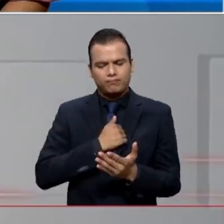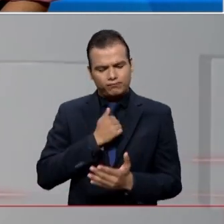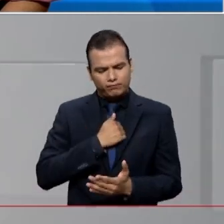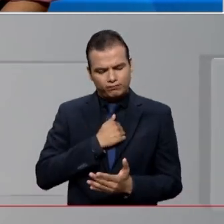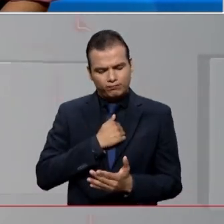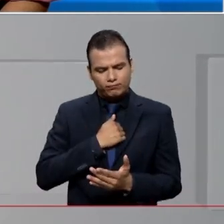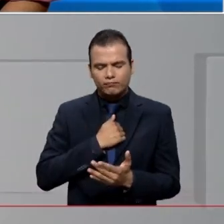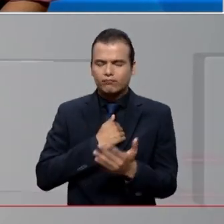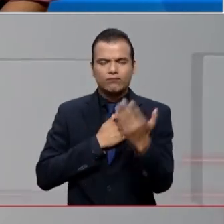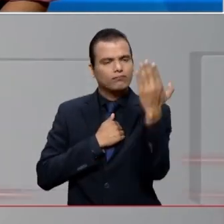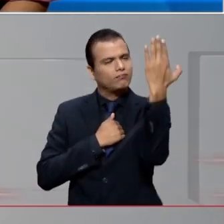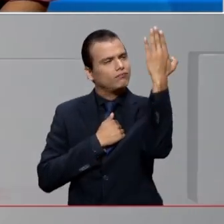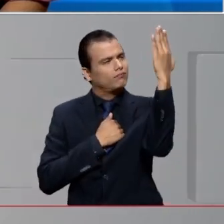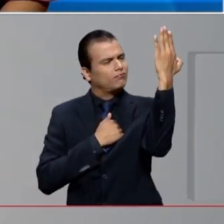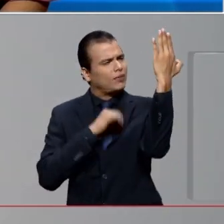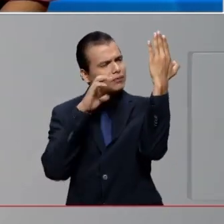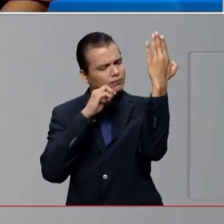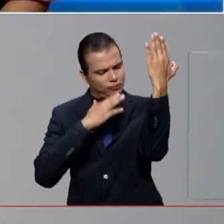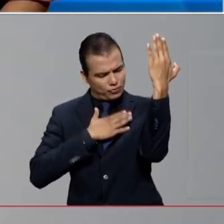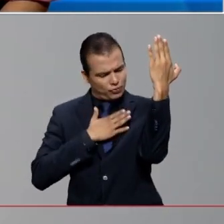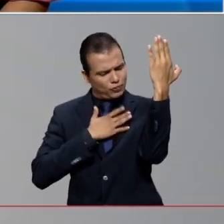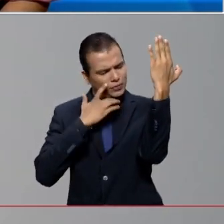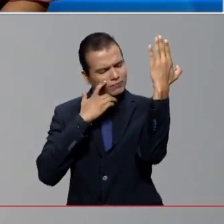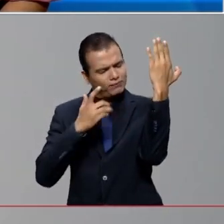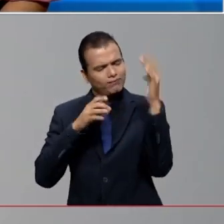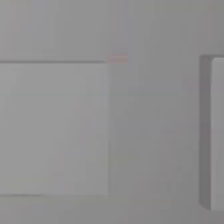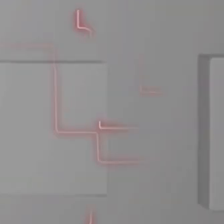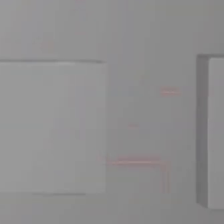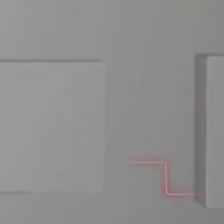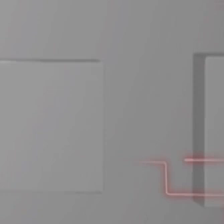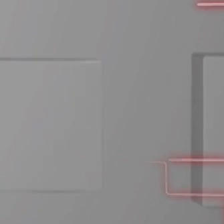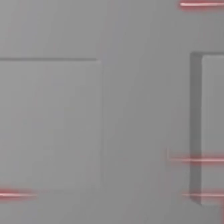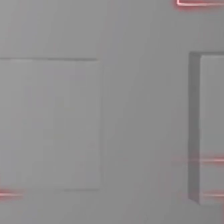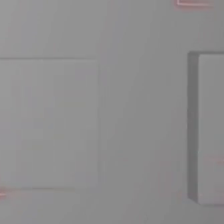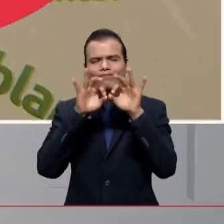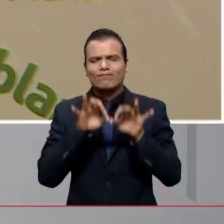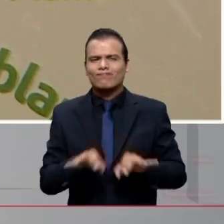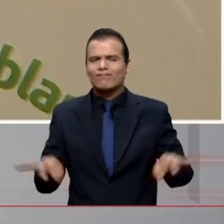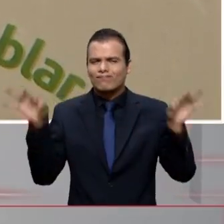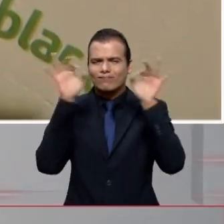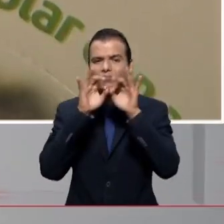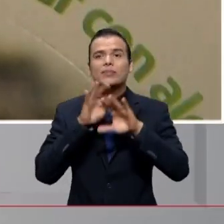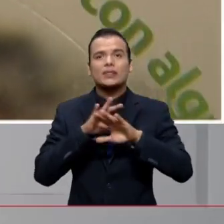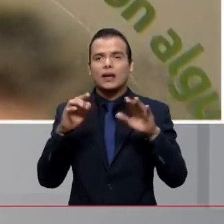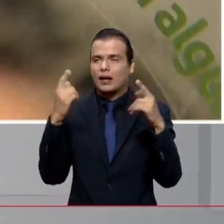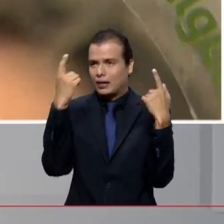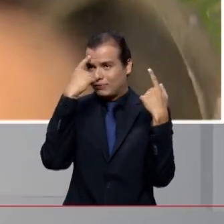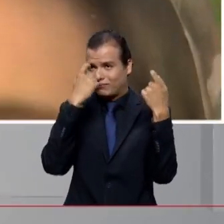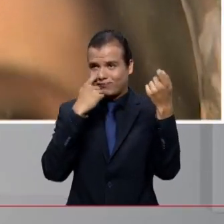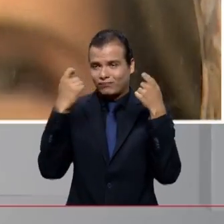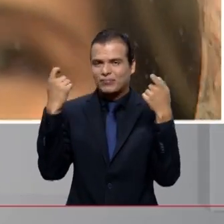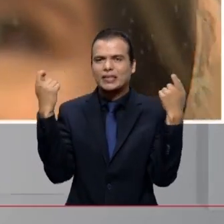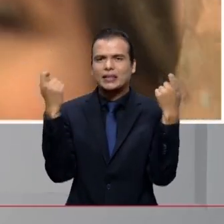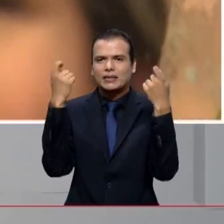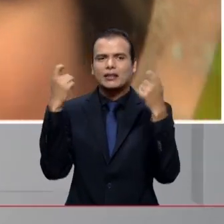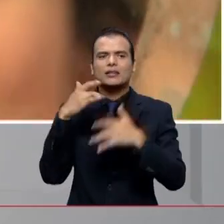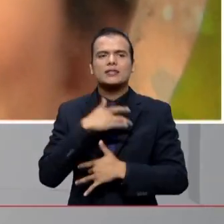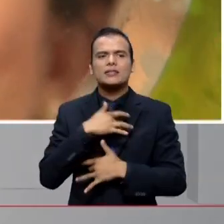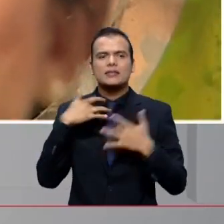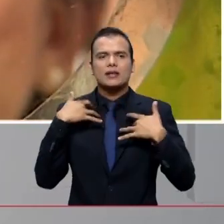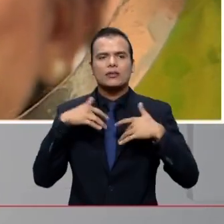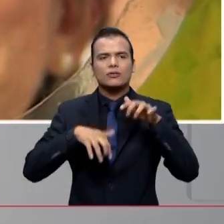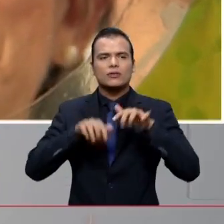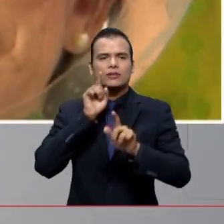Reconocernos frente al espejo como la persona más importante del mundo es el propósito de la campaña impulsada por la Secretaría de Salud del Valle del Cauca